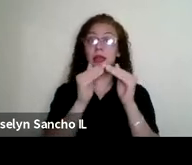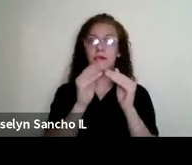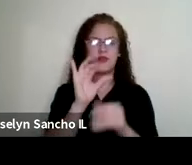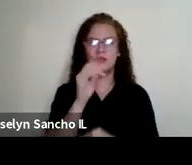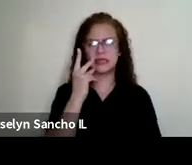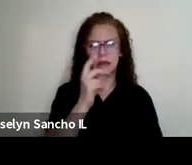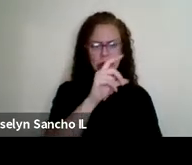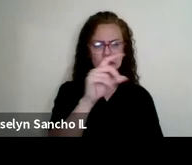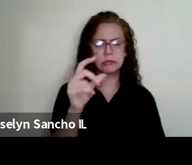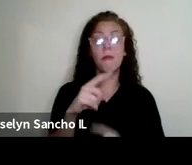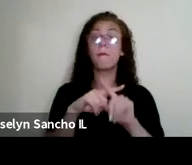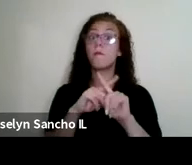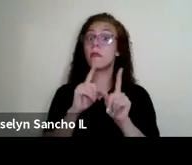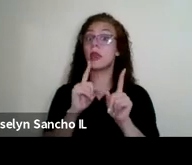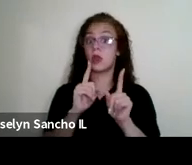ve, pero a nivel